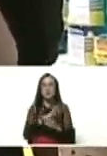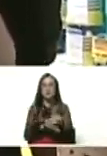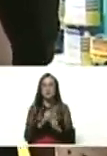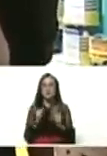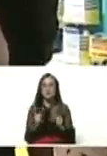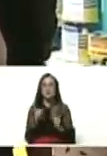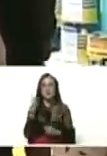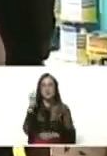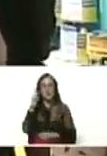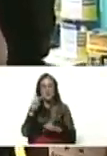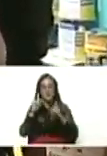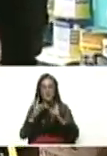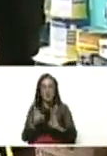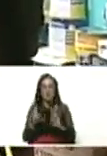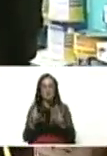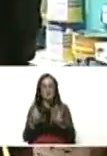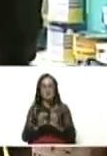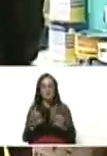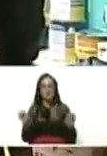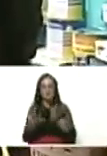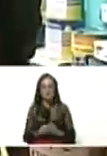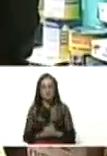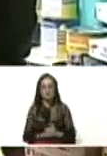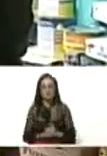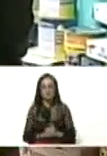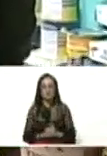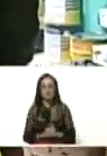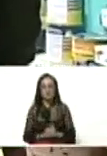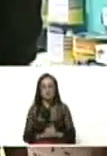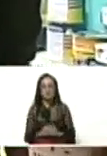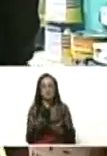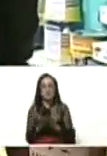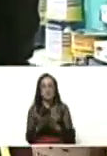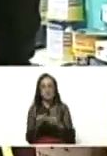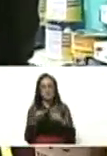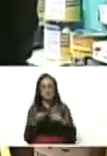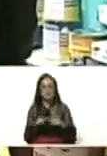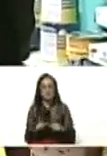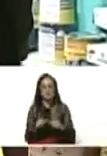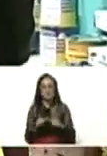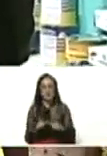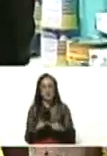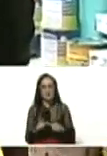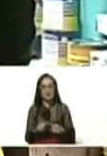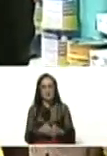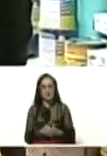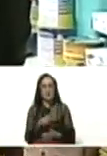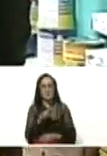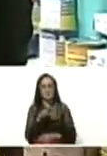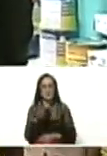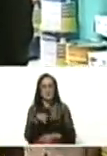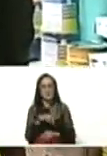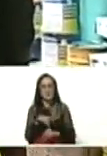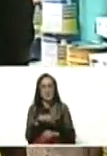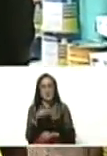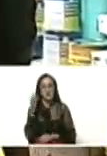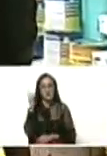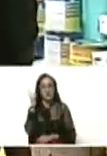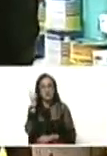potenciar a los profesionales en el área de educación y que nuestra escuela permanezca, si es posible, las 24 horas al